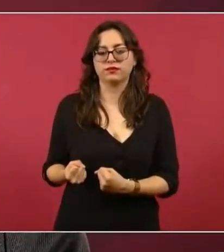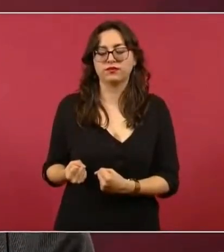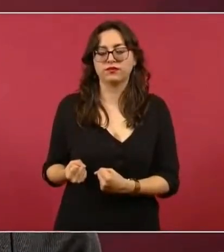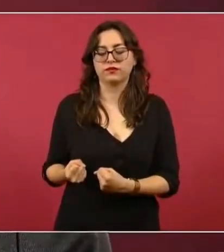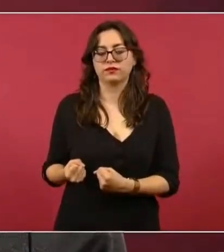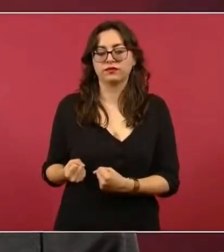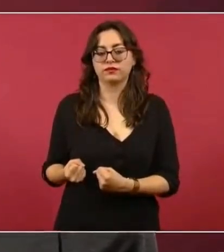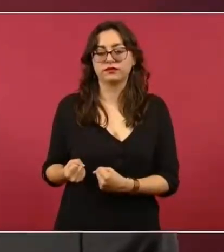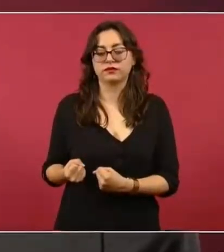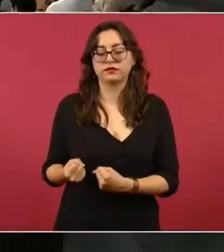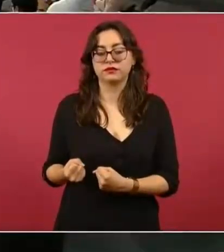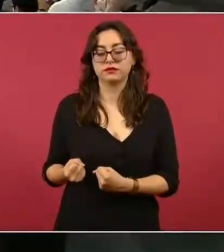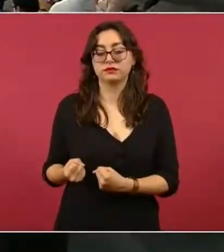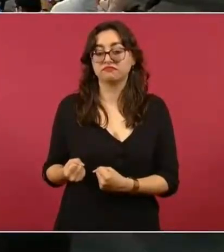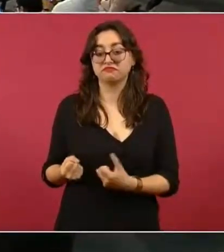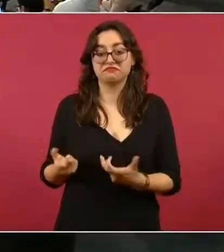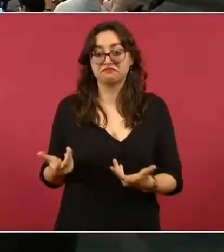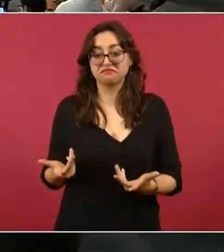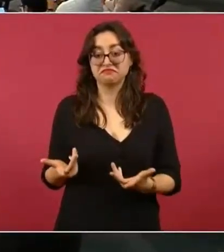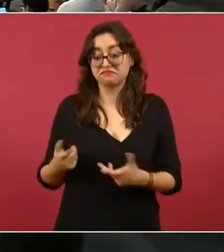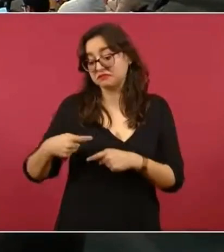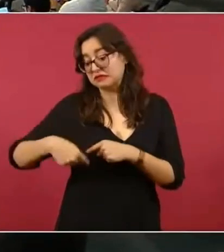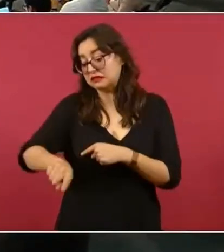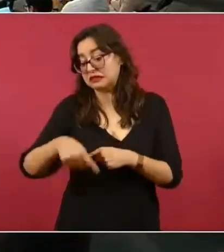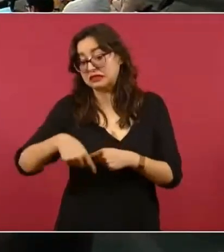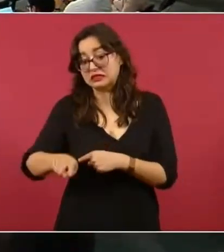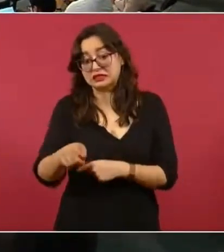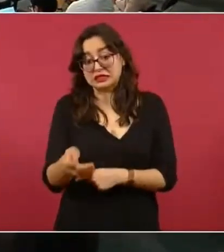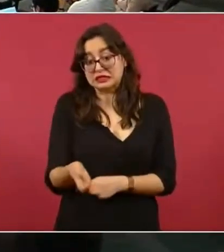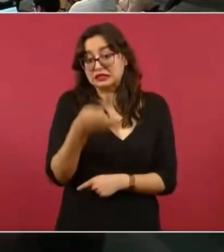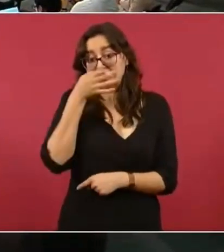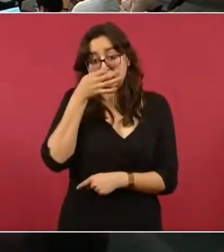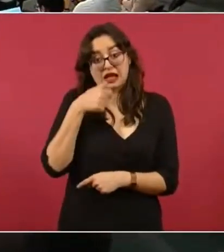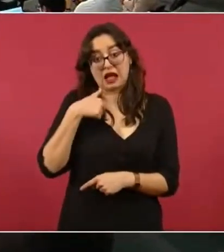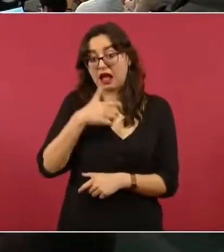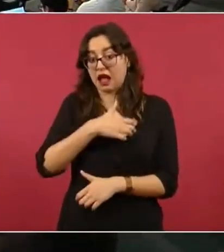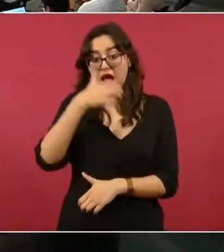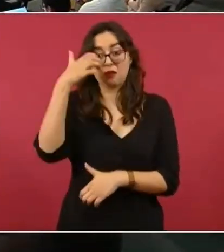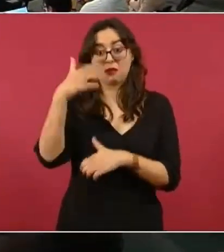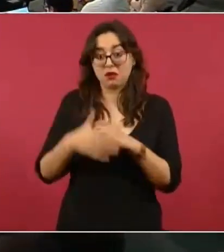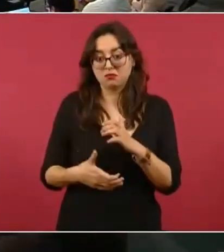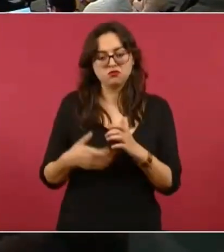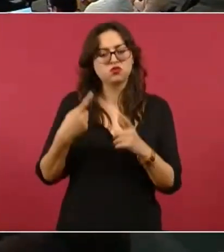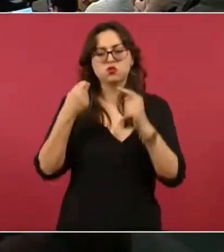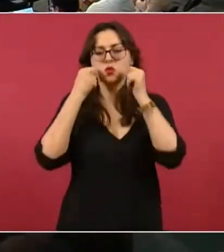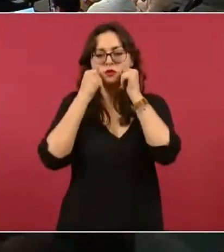Y si no nos alcanza el tiempo, que dejemos